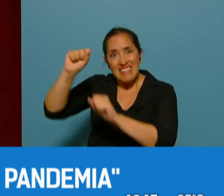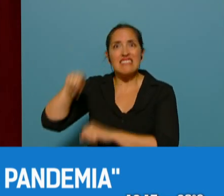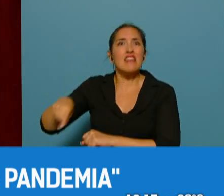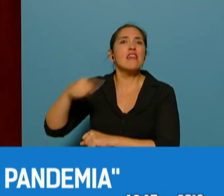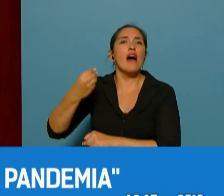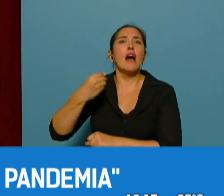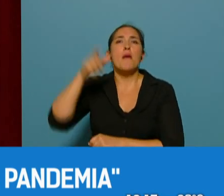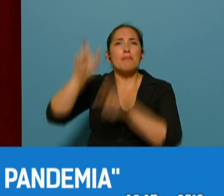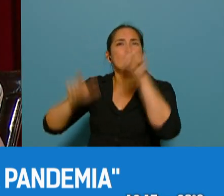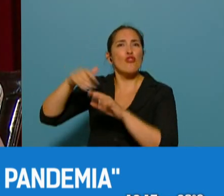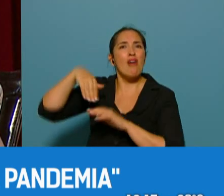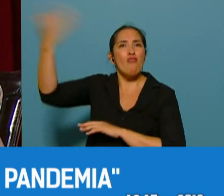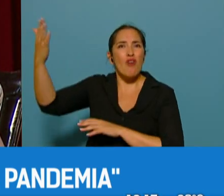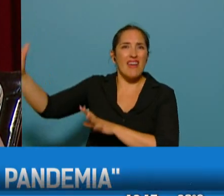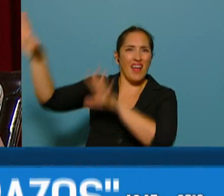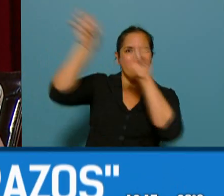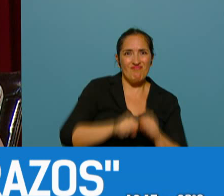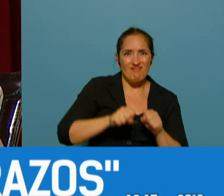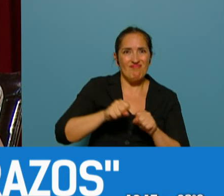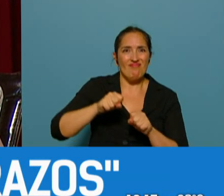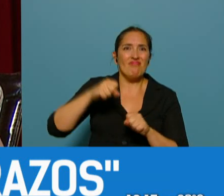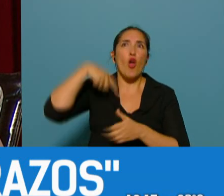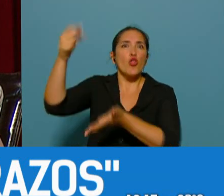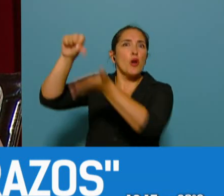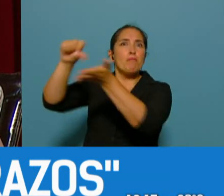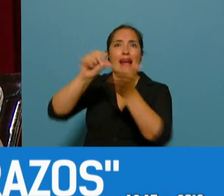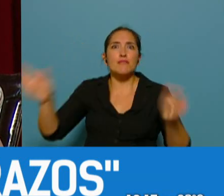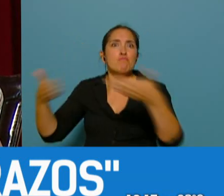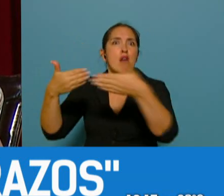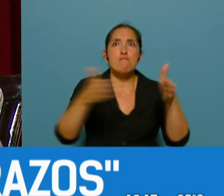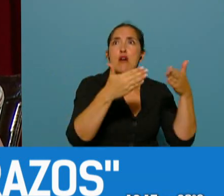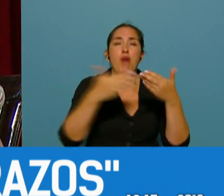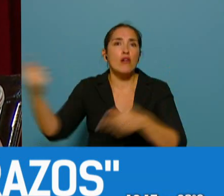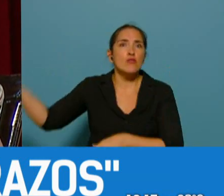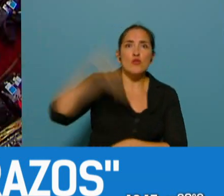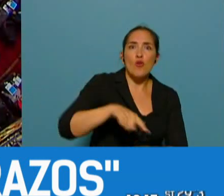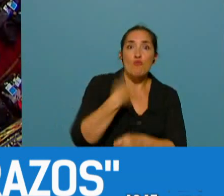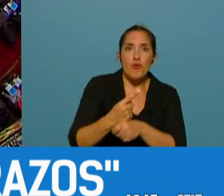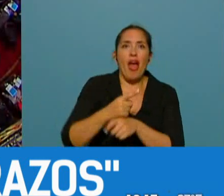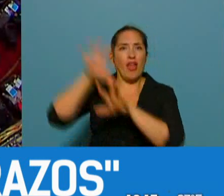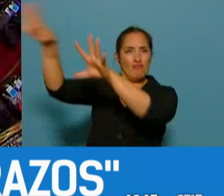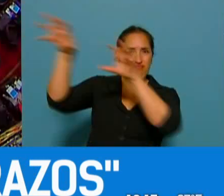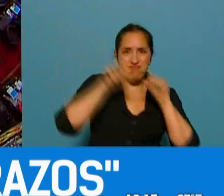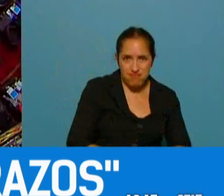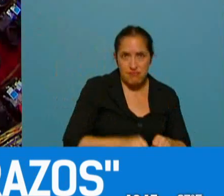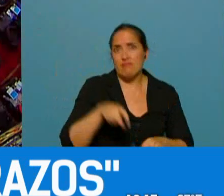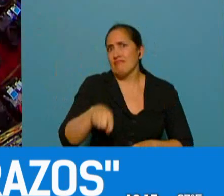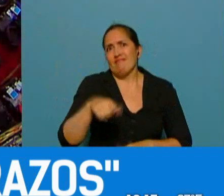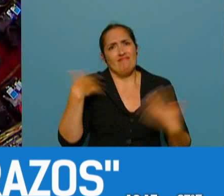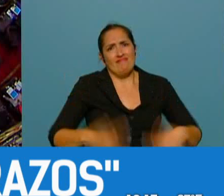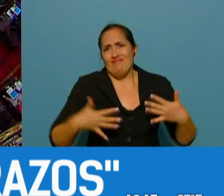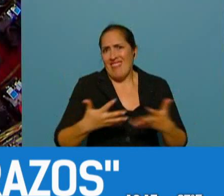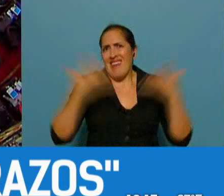205.000 personas en los primeros meses de la pandemia, en el operativo de asistencia consular más grande de la